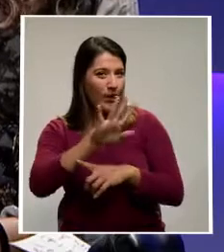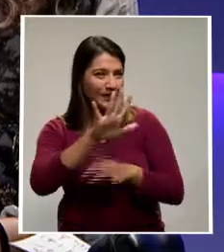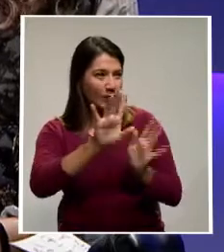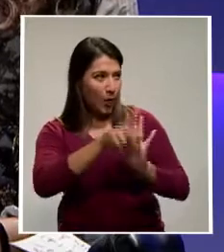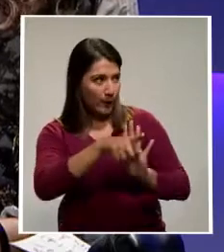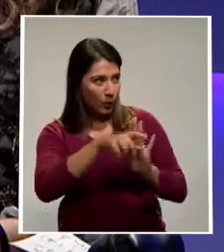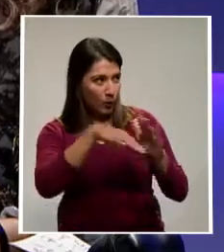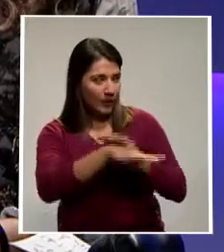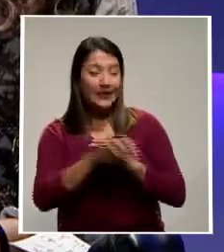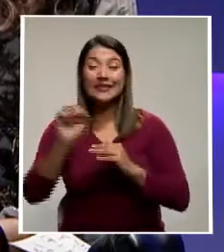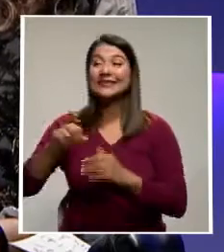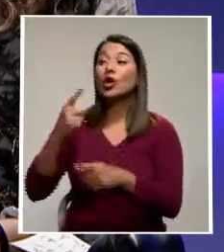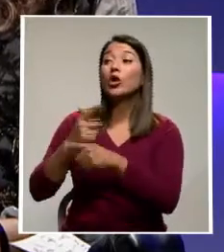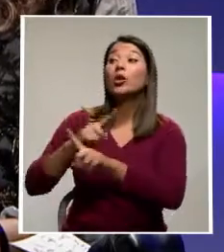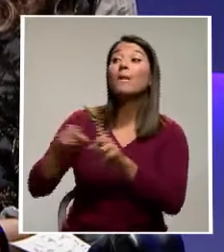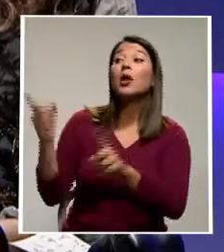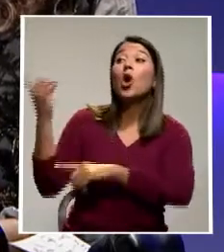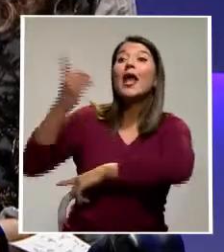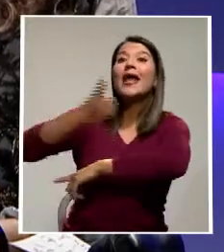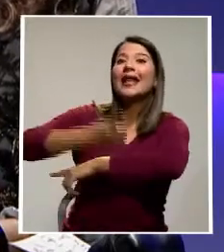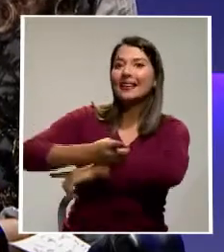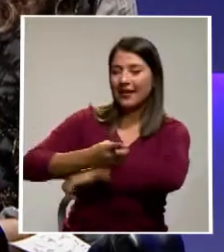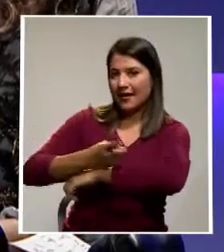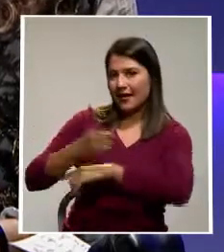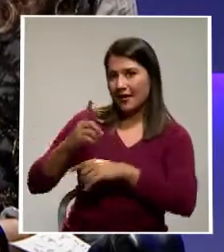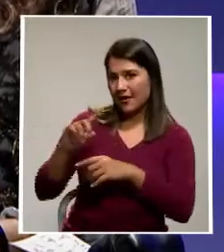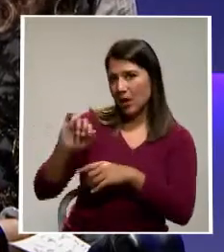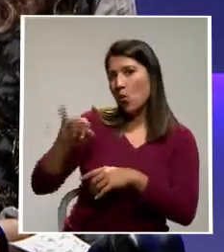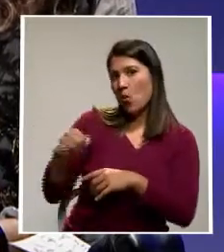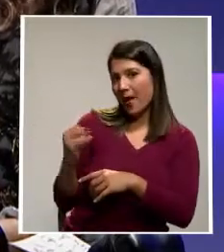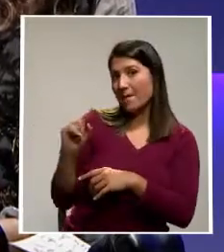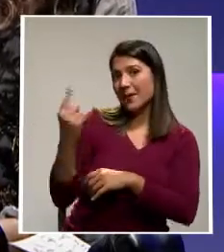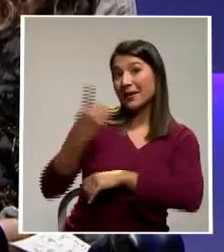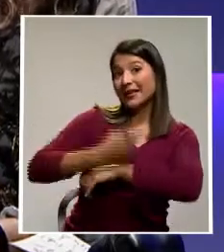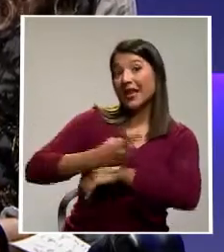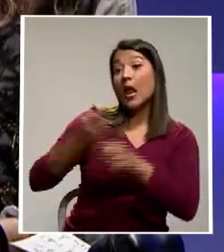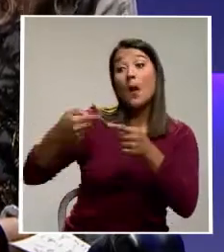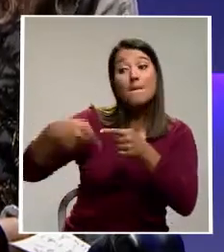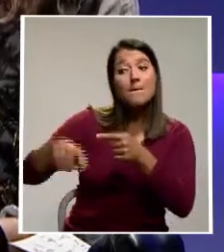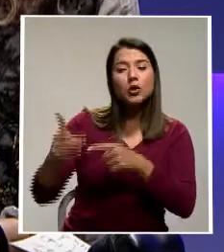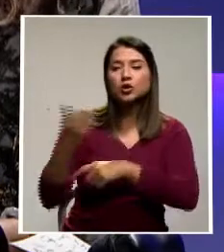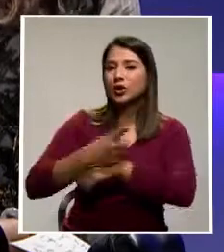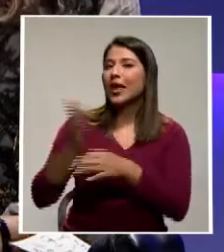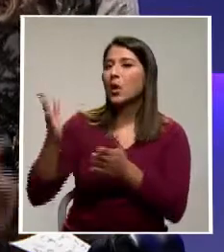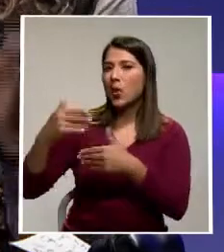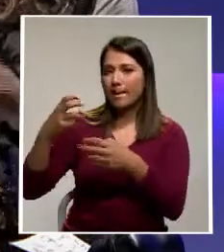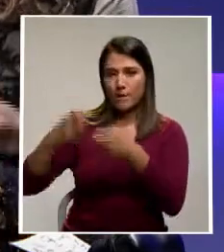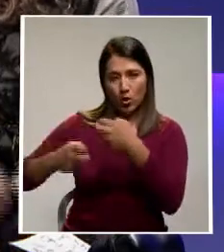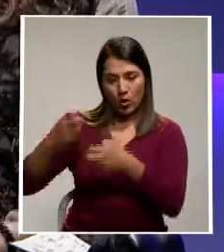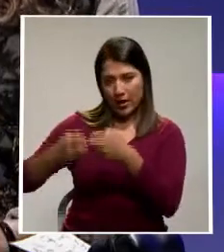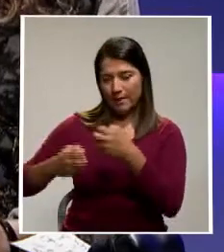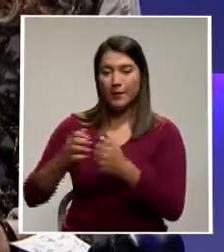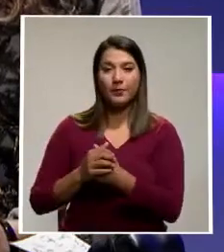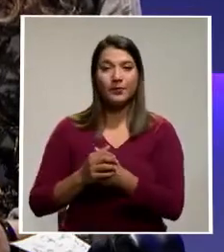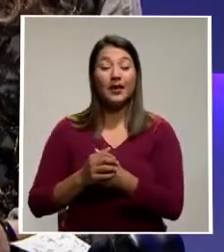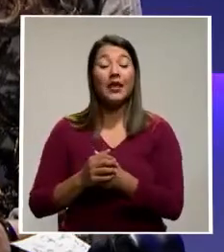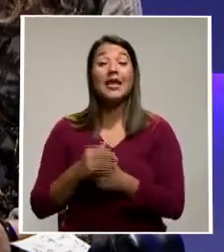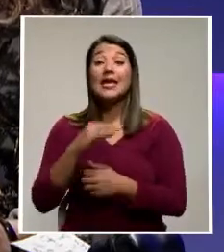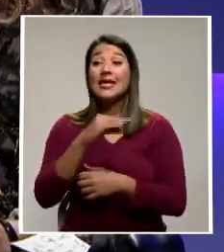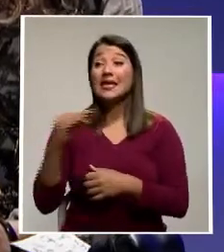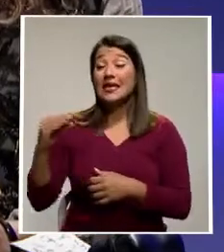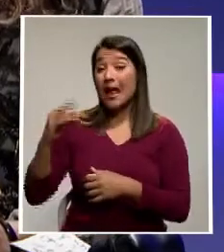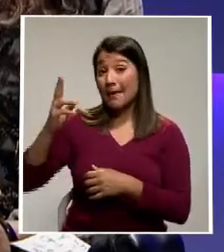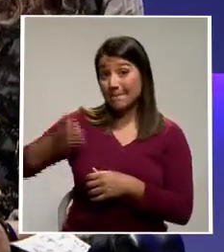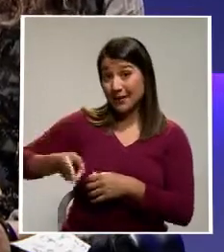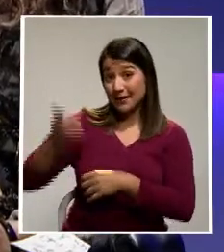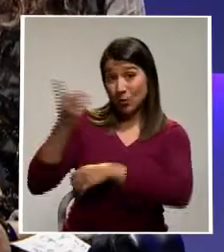espontáneamente y ahí en el museo los van a organizar de acuerdo al grupo que llegue. Exactamente, y el mismo día,